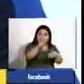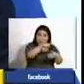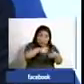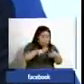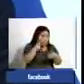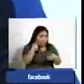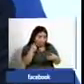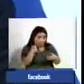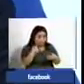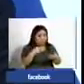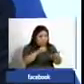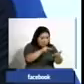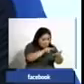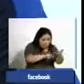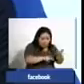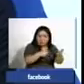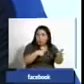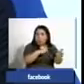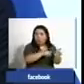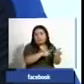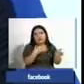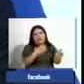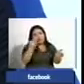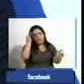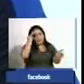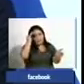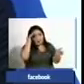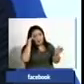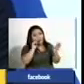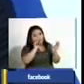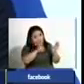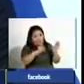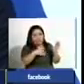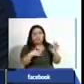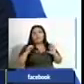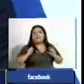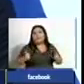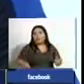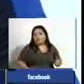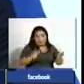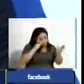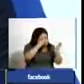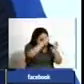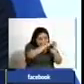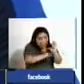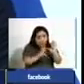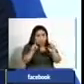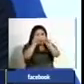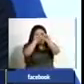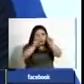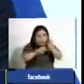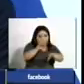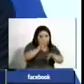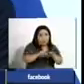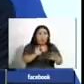hay que tomar las indicaciones que el gobierno está dando de incluirse a través del sistema